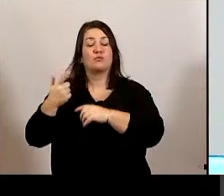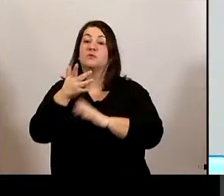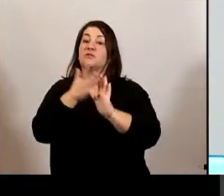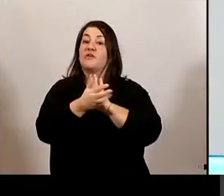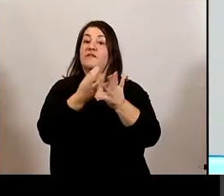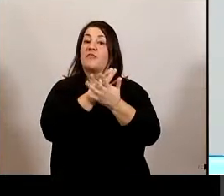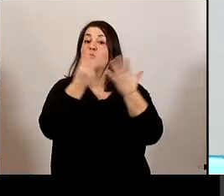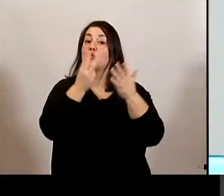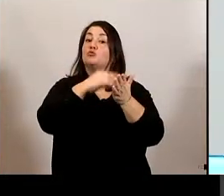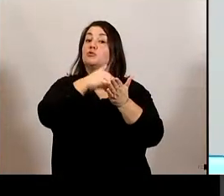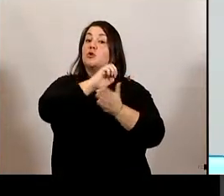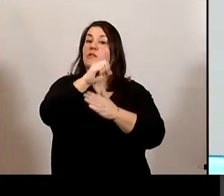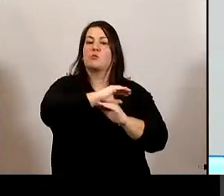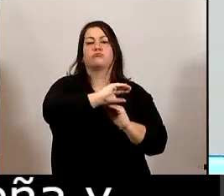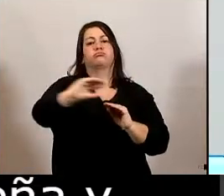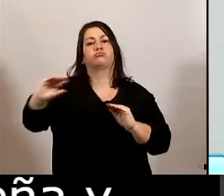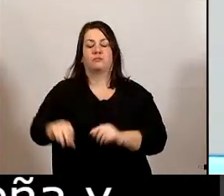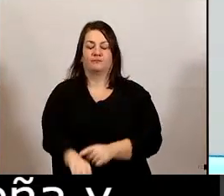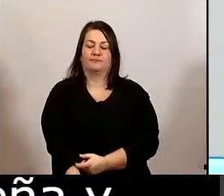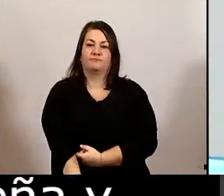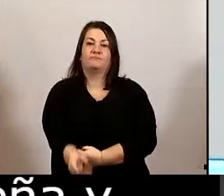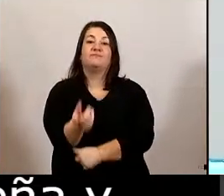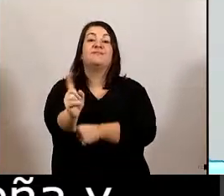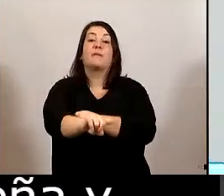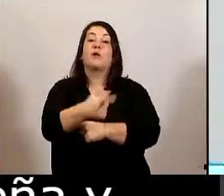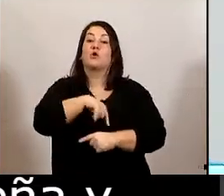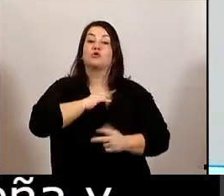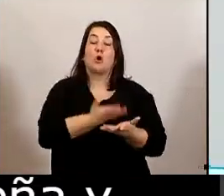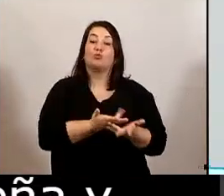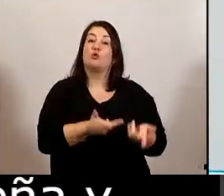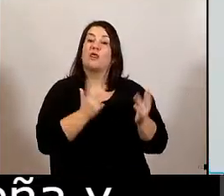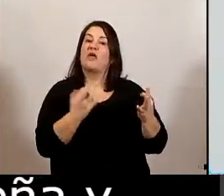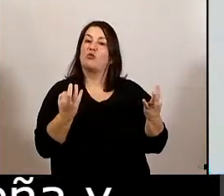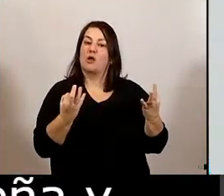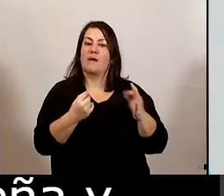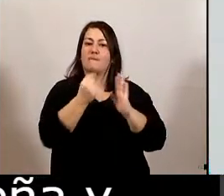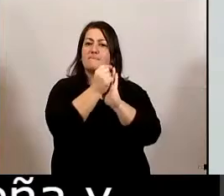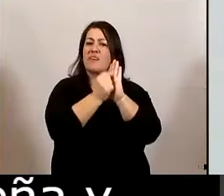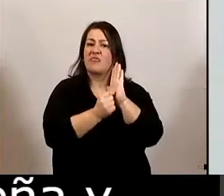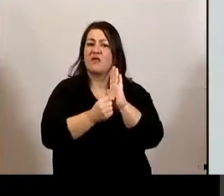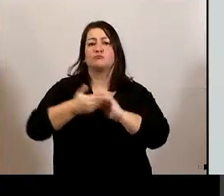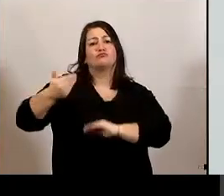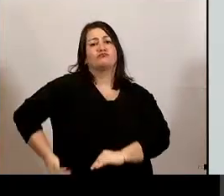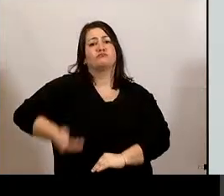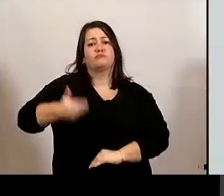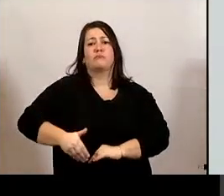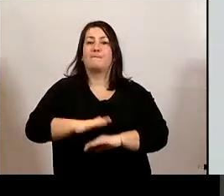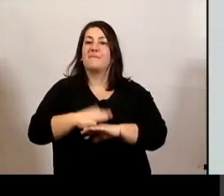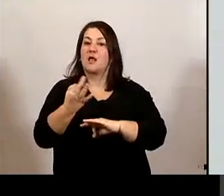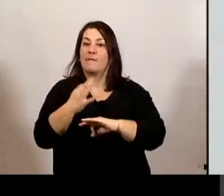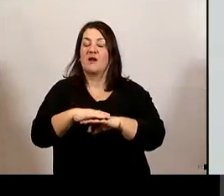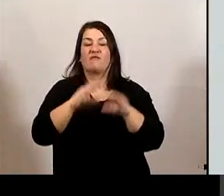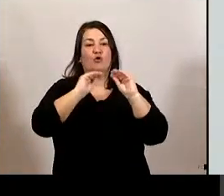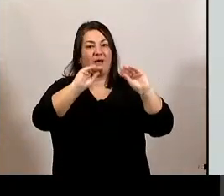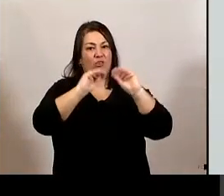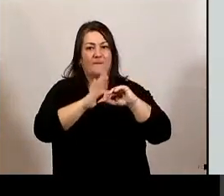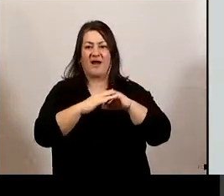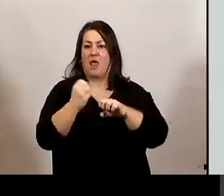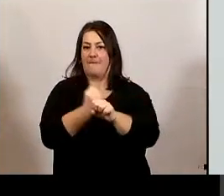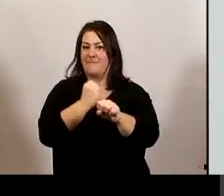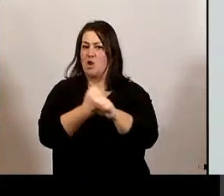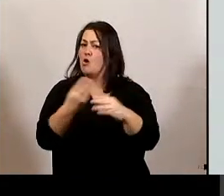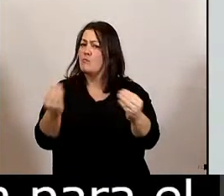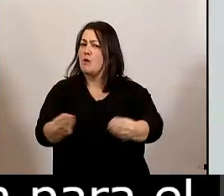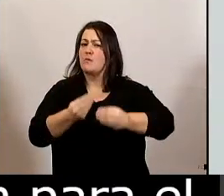18 millones de euros. También hemos autorizado medidas de calado para mejorar la formación para el empleo y hemos dado